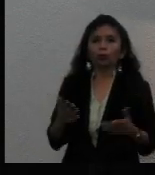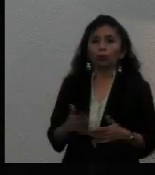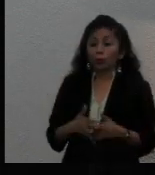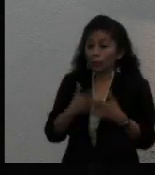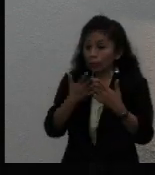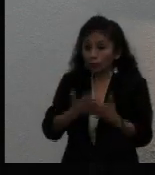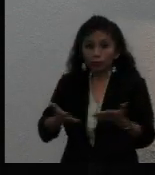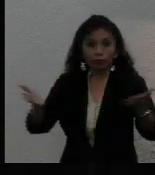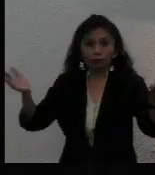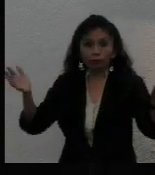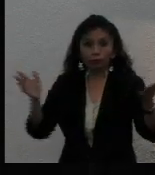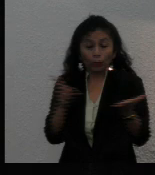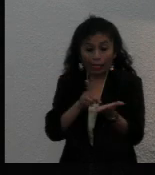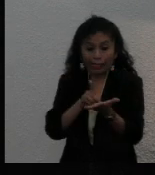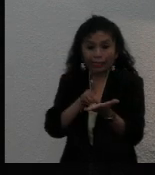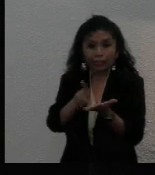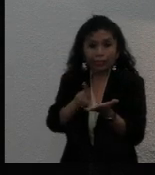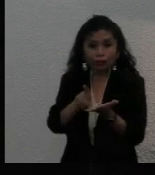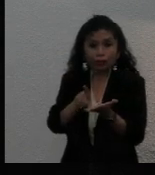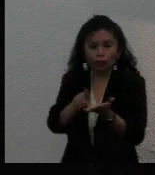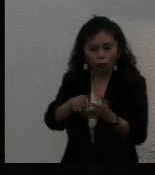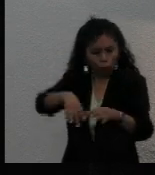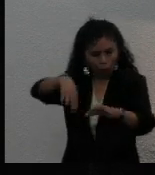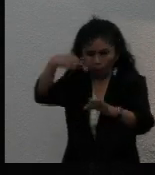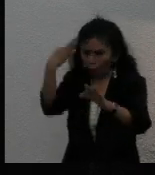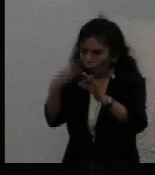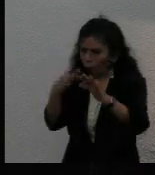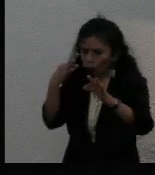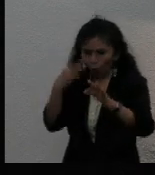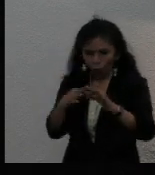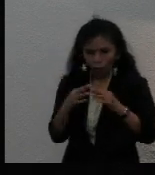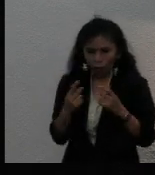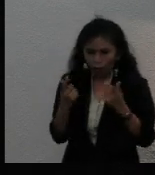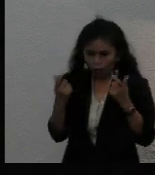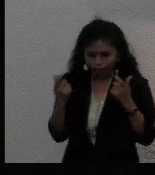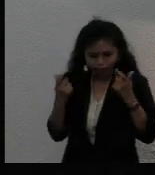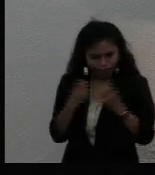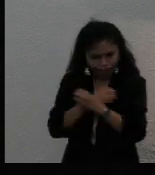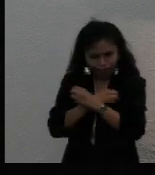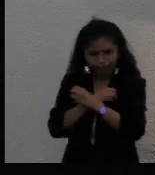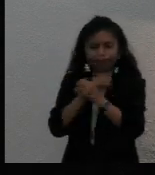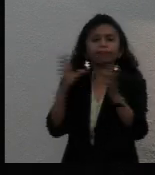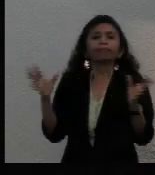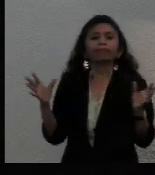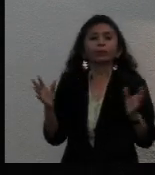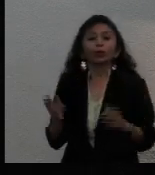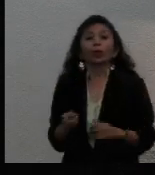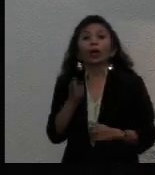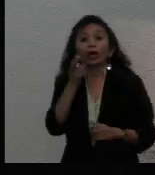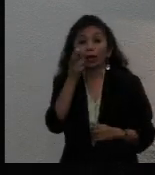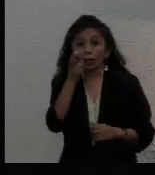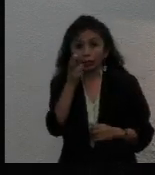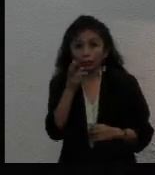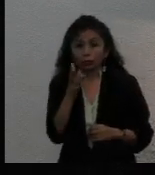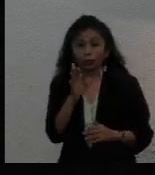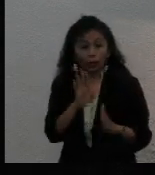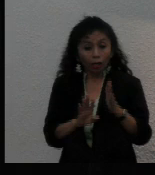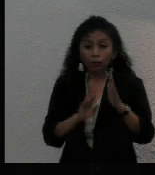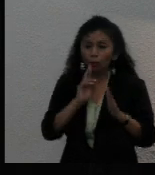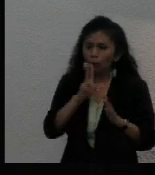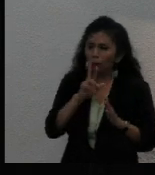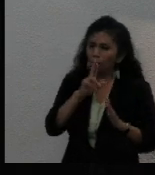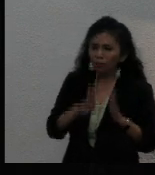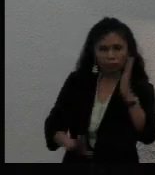fortalecimiento del Estado de Derecho con una correcta administración de los recursos públicos. Esto ha contribuido al mejoramiento y